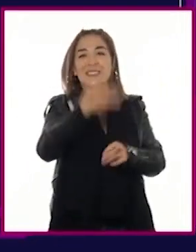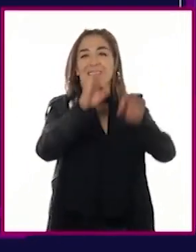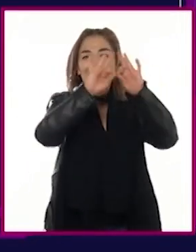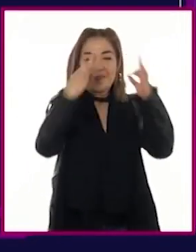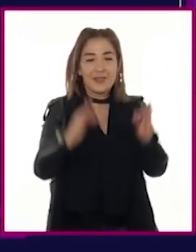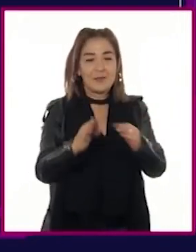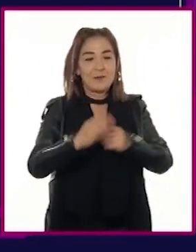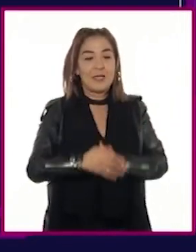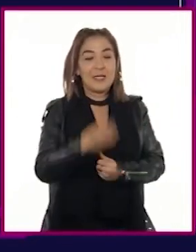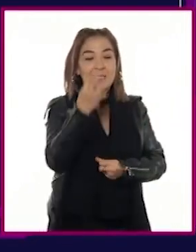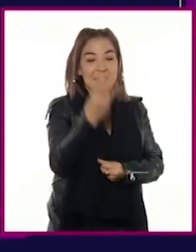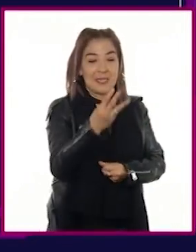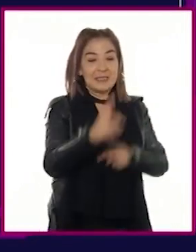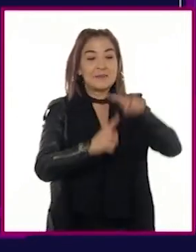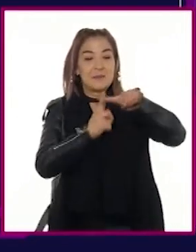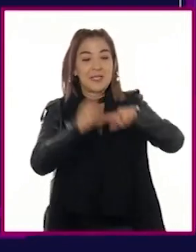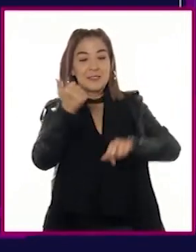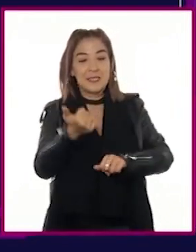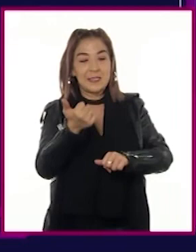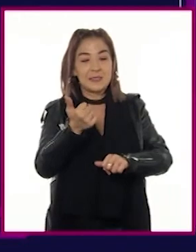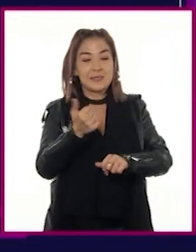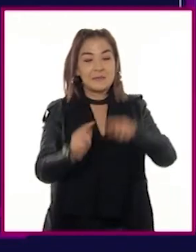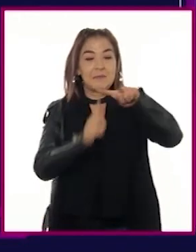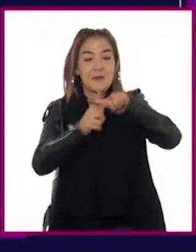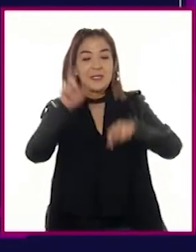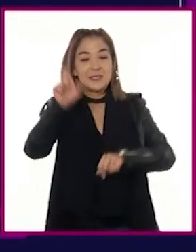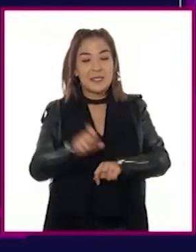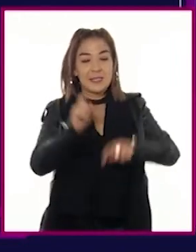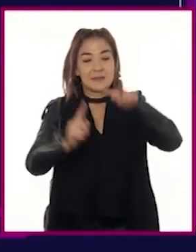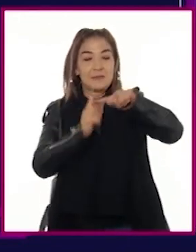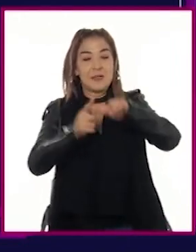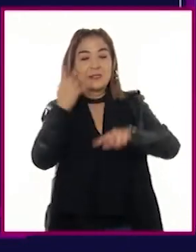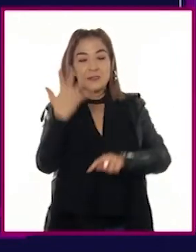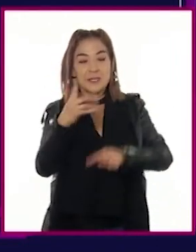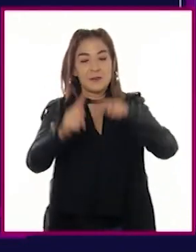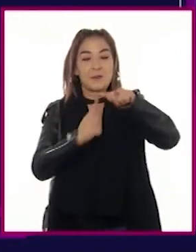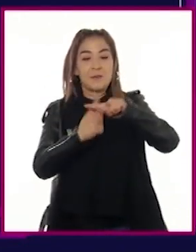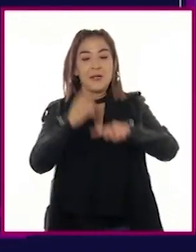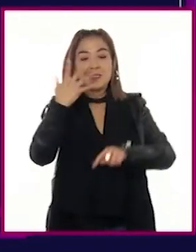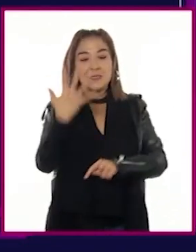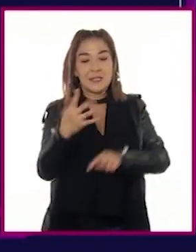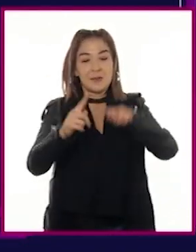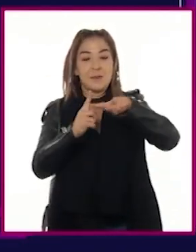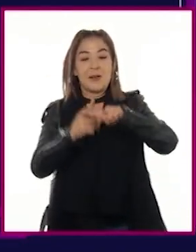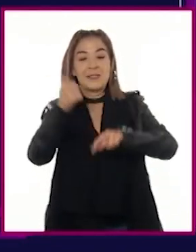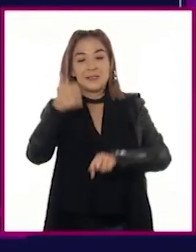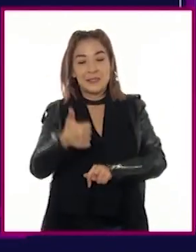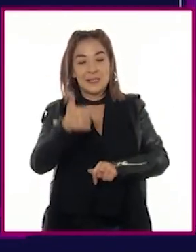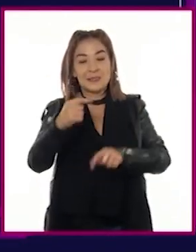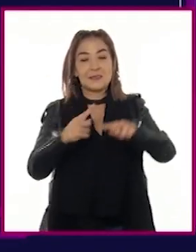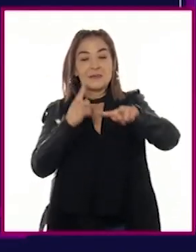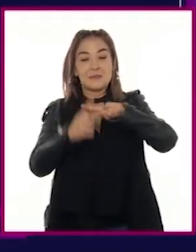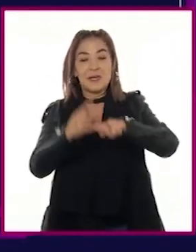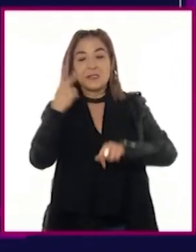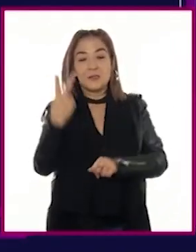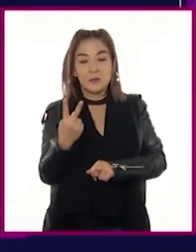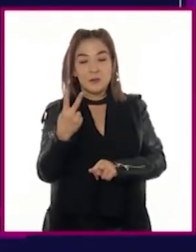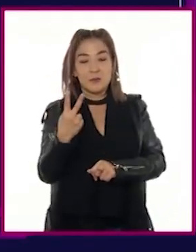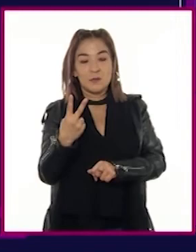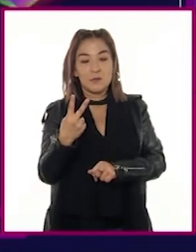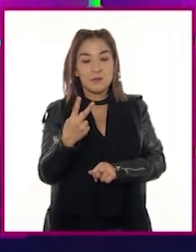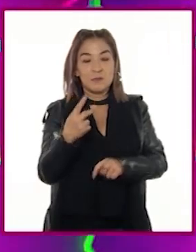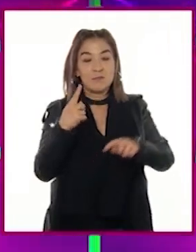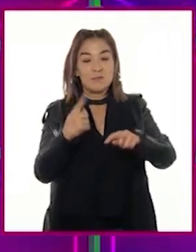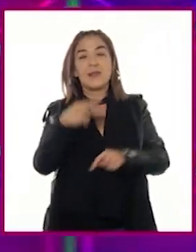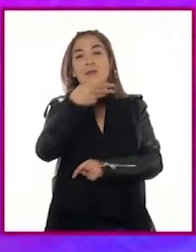3 más 6 más x más 5 más 5 más x más 6 es igual a 2x